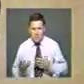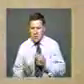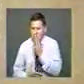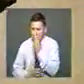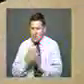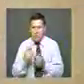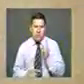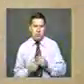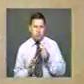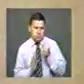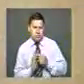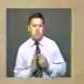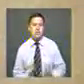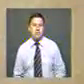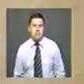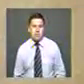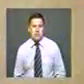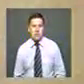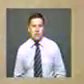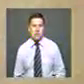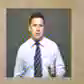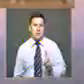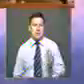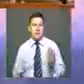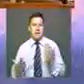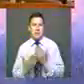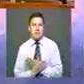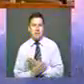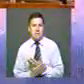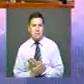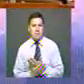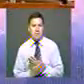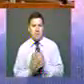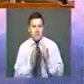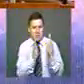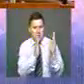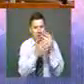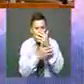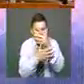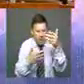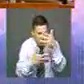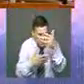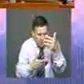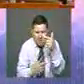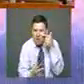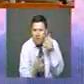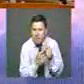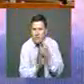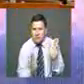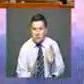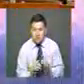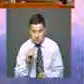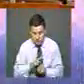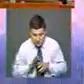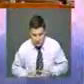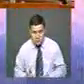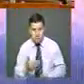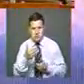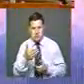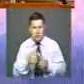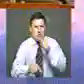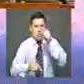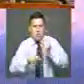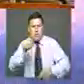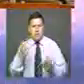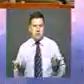parejas que no pueden procrear, y no cambia el sentido de los fines. A mí me parece que la procreación no